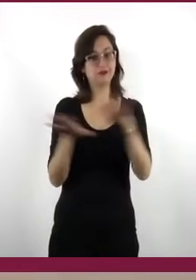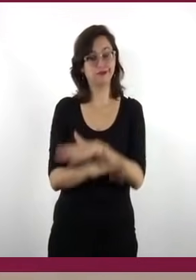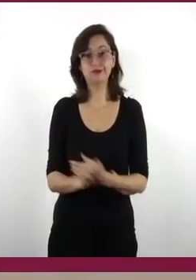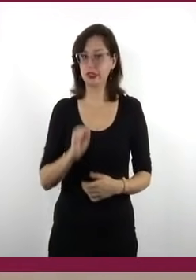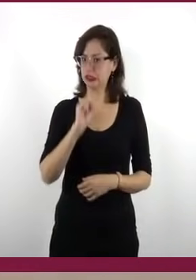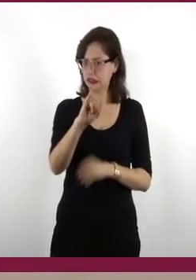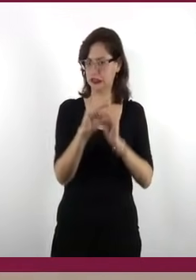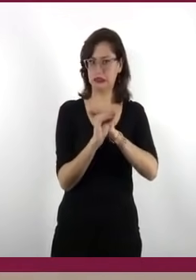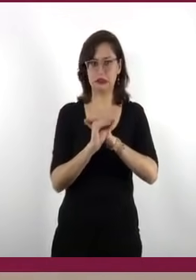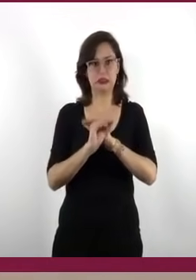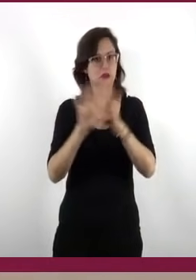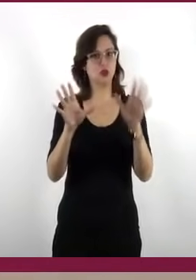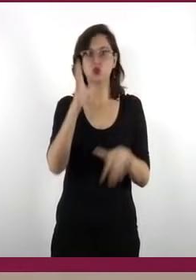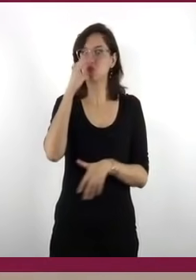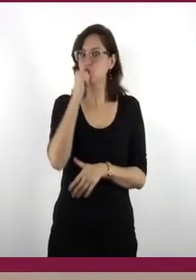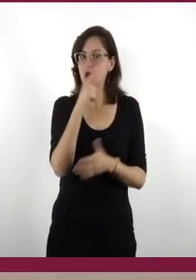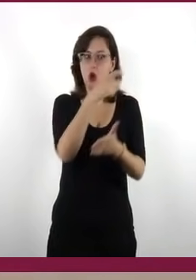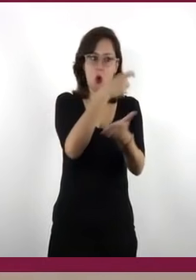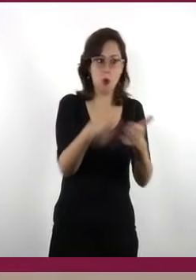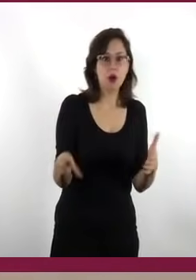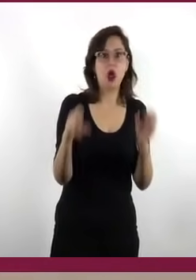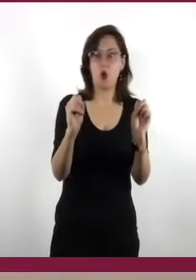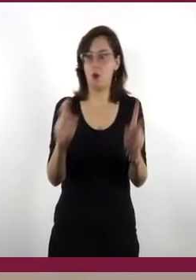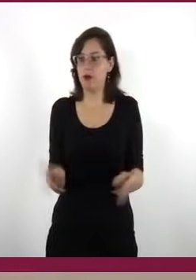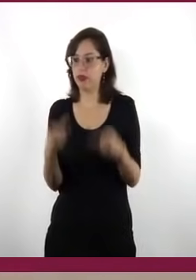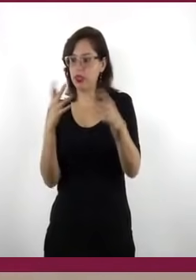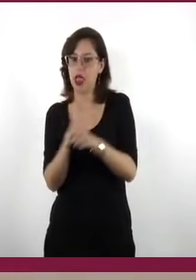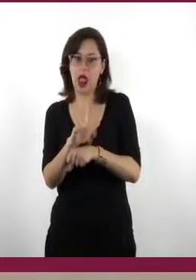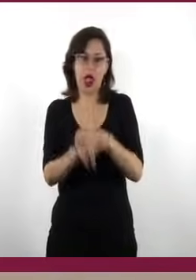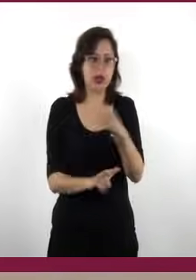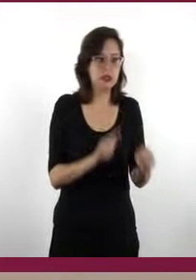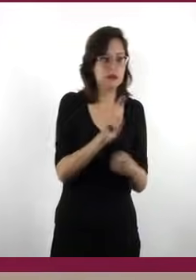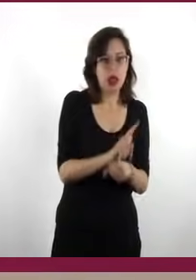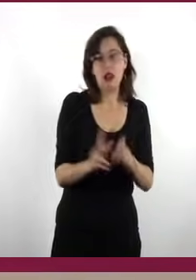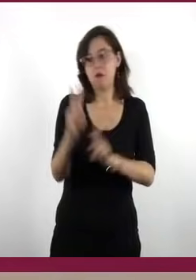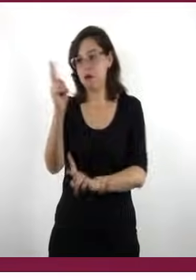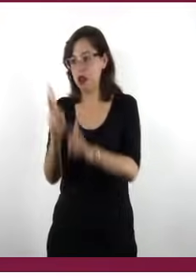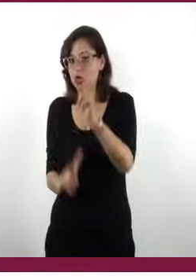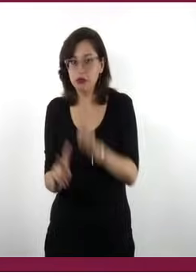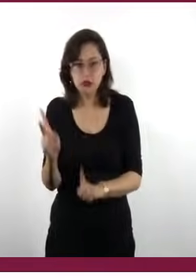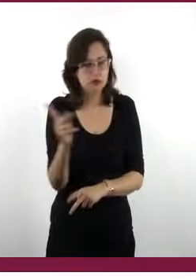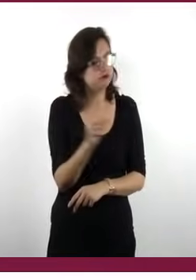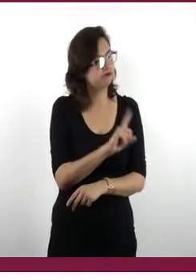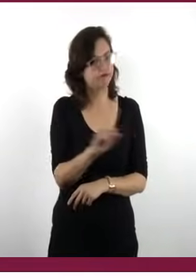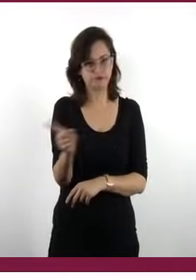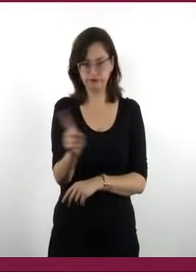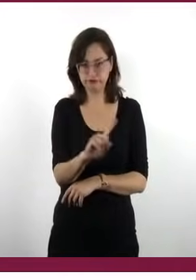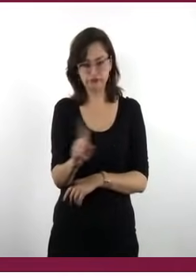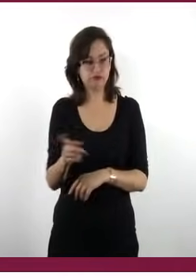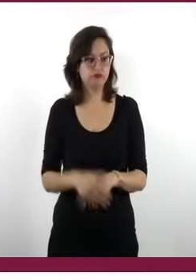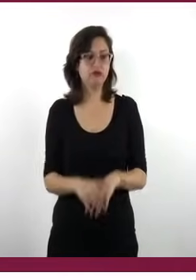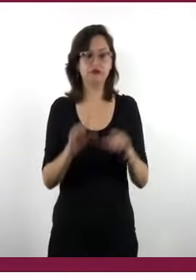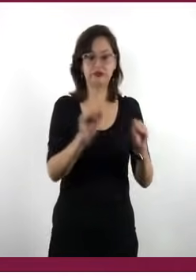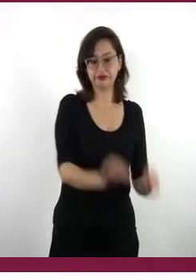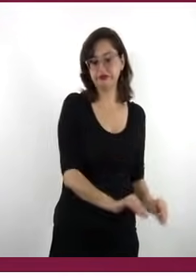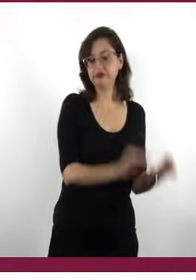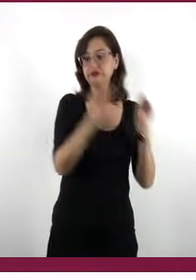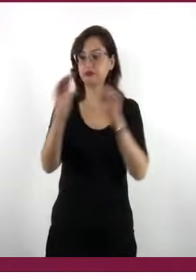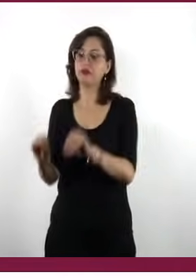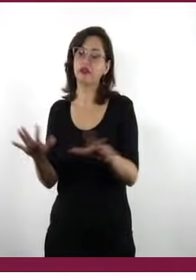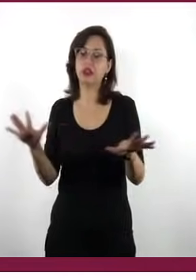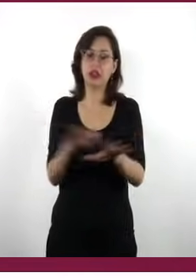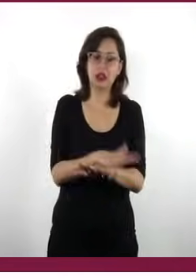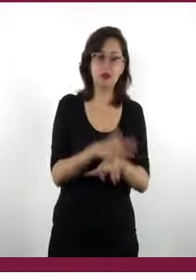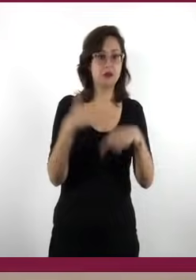vender especies endémicas o en peligro de extinción, sean plantas o animales. Ni llevarlos de una zona a otra, aunque